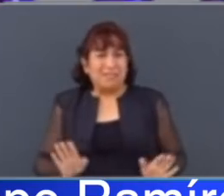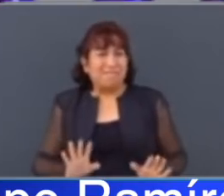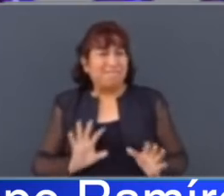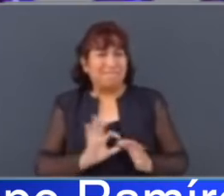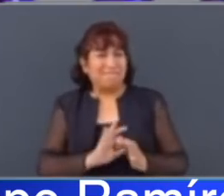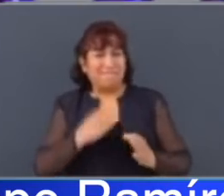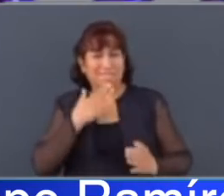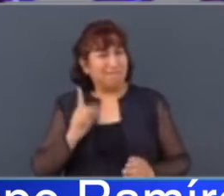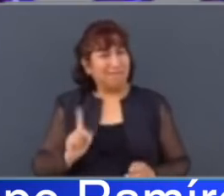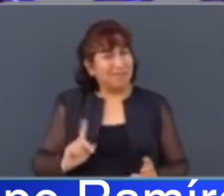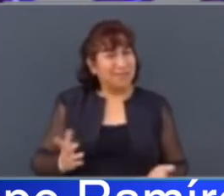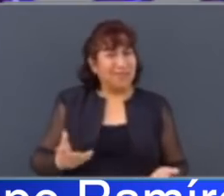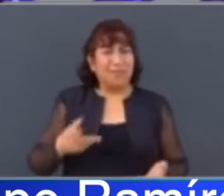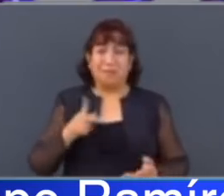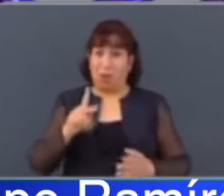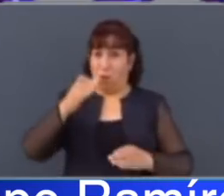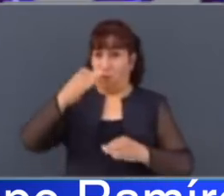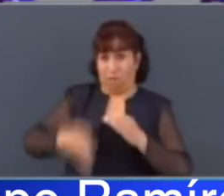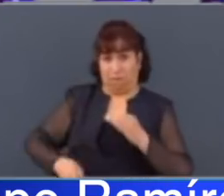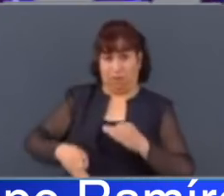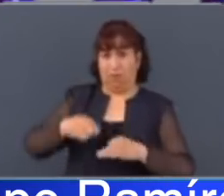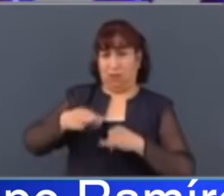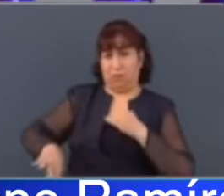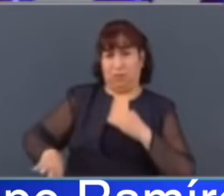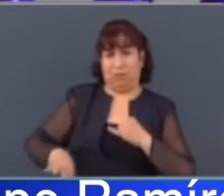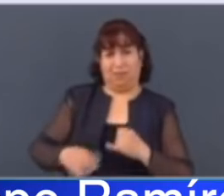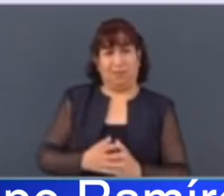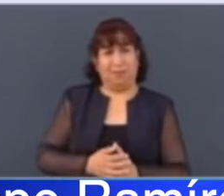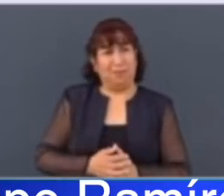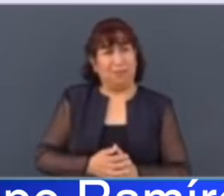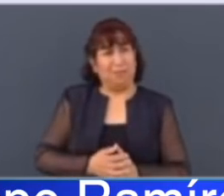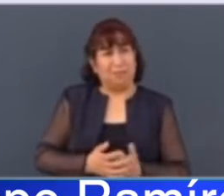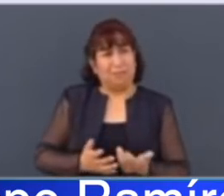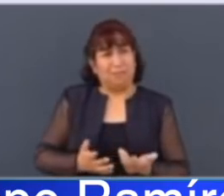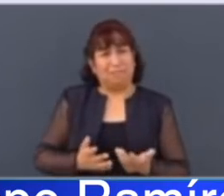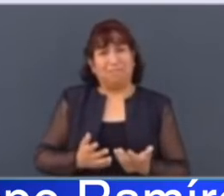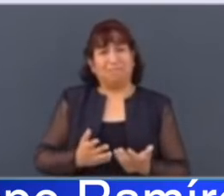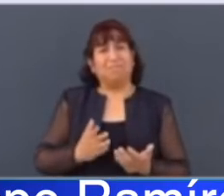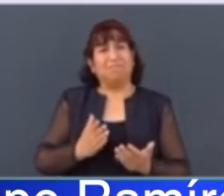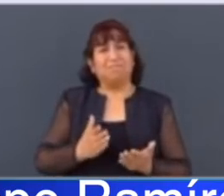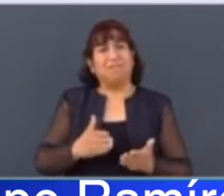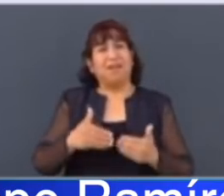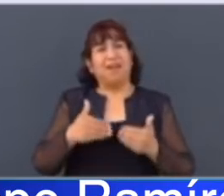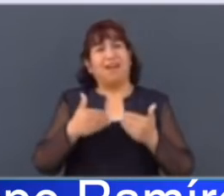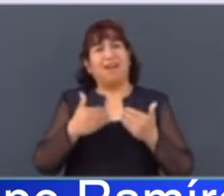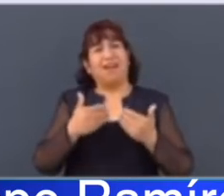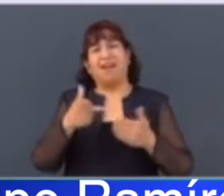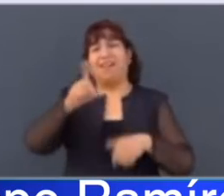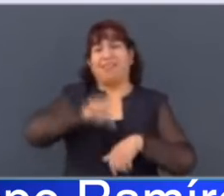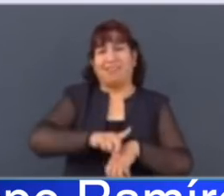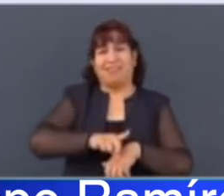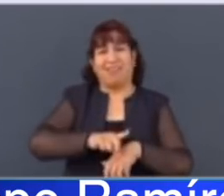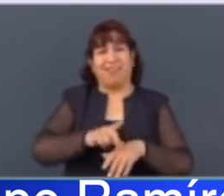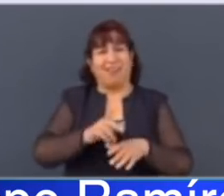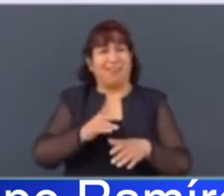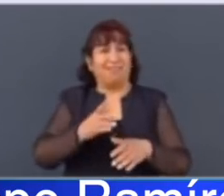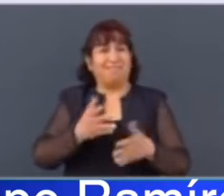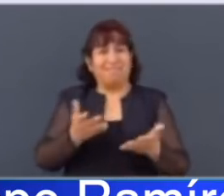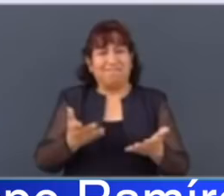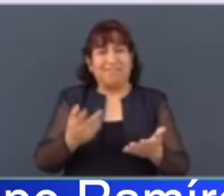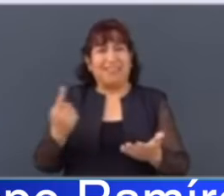apropiados. Pero al final va a llegar el día en